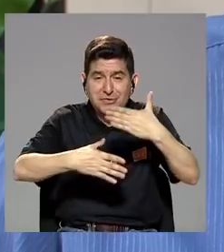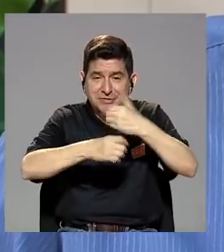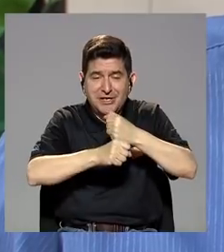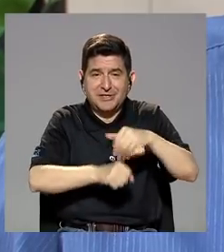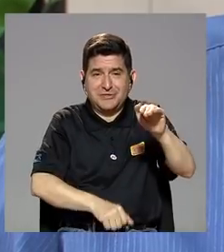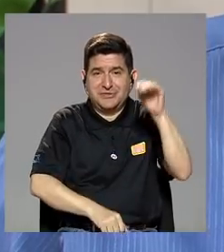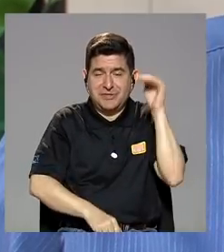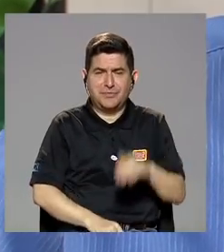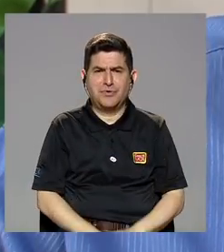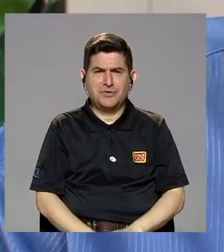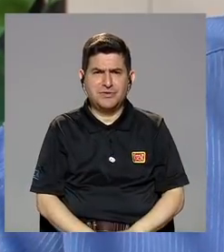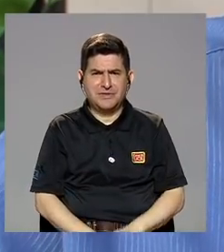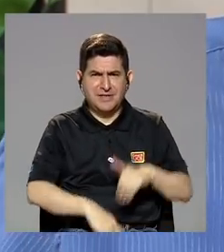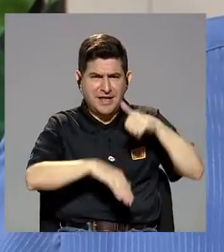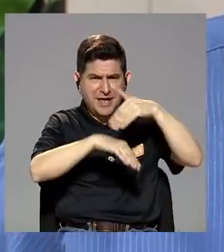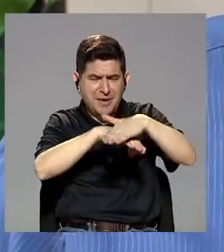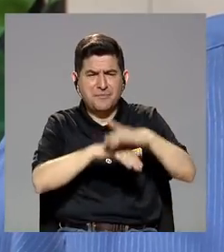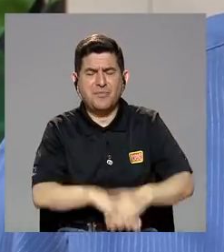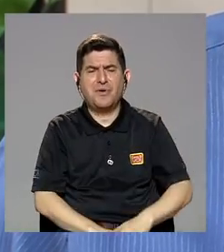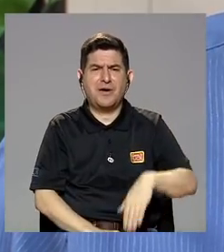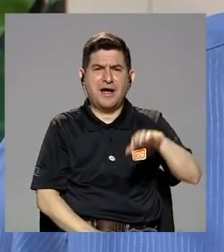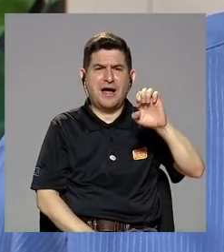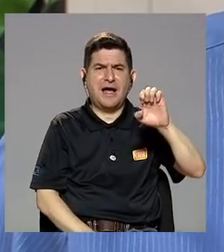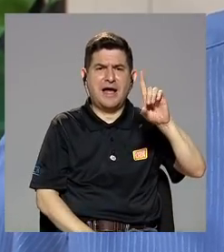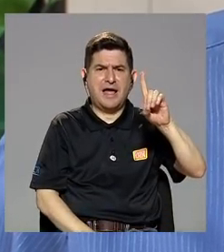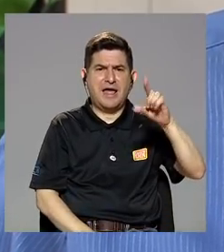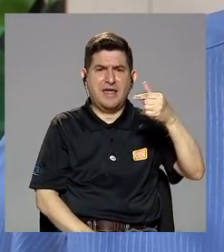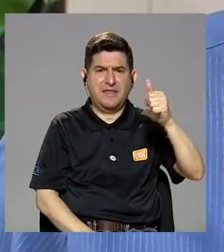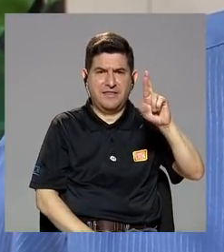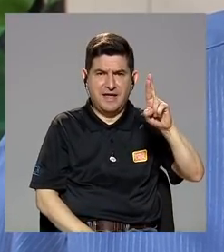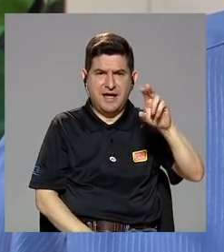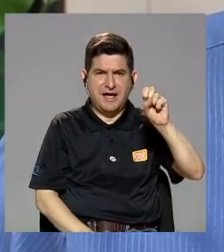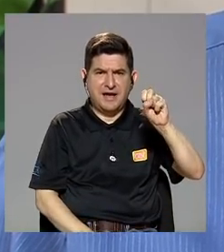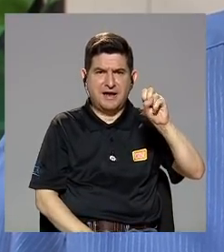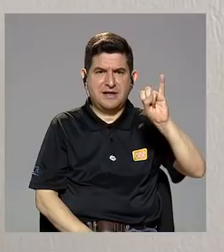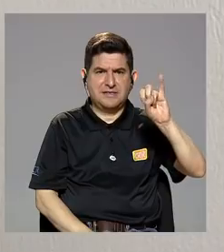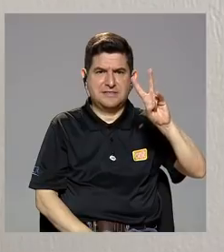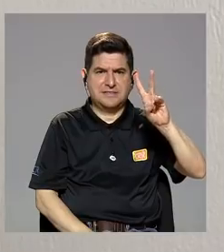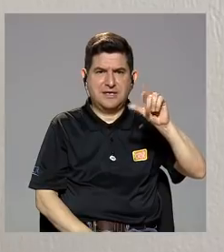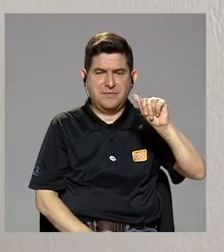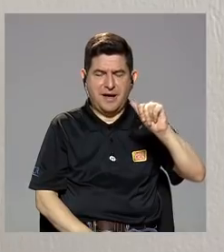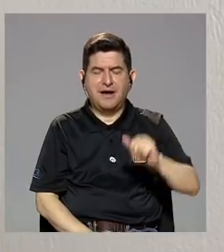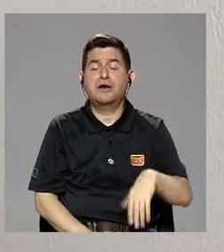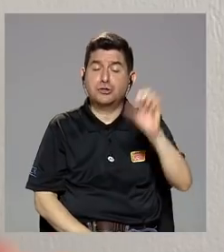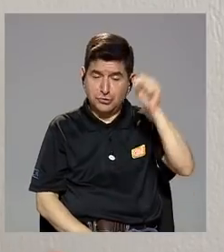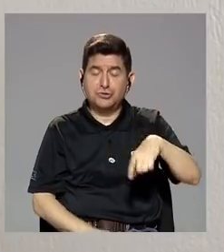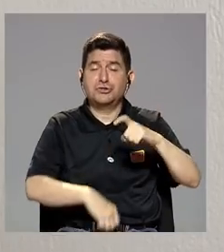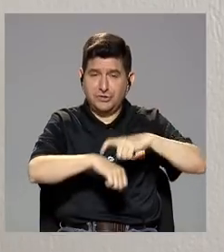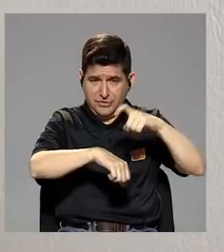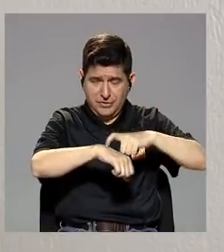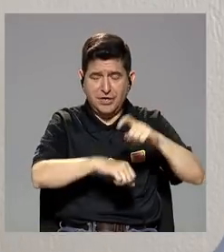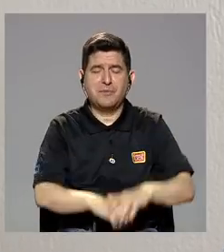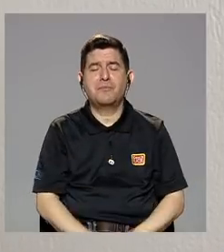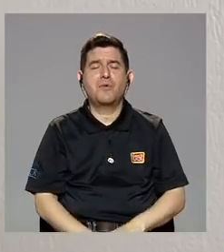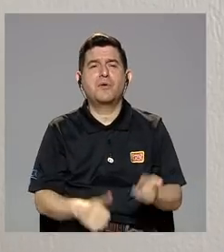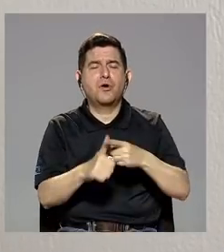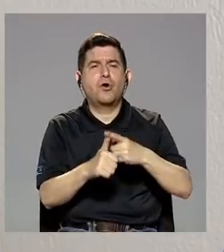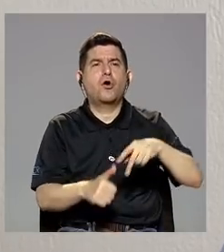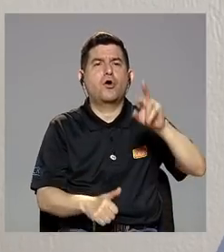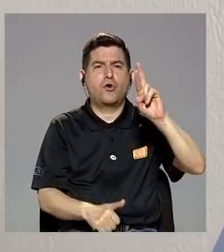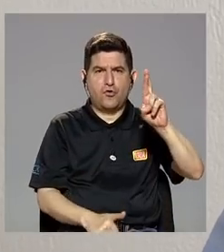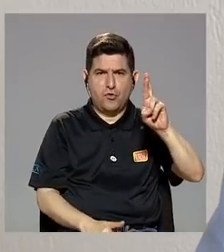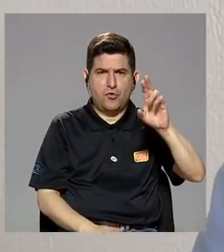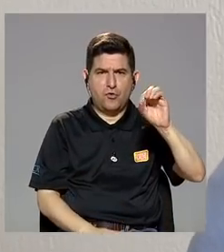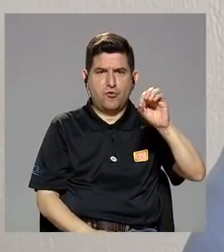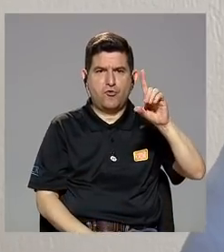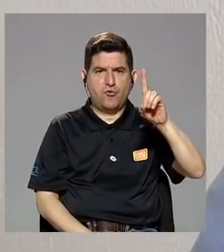y quemando édgar silva y adriana es que fue curioso porque una época primero estaba rodrigo sánchez de